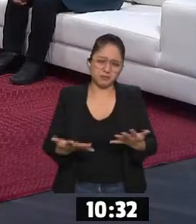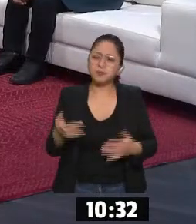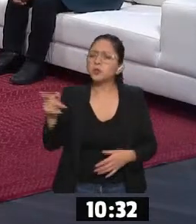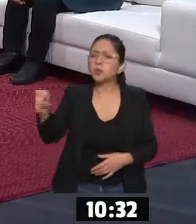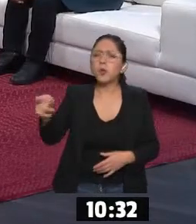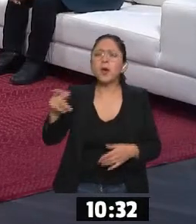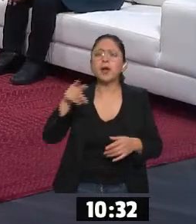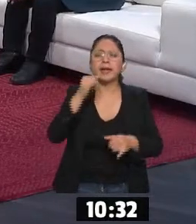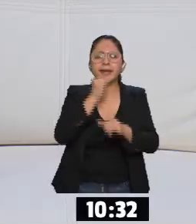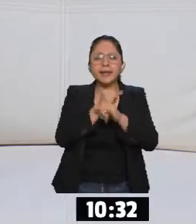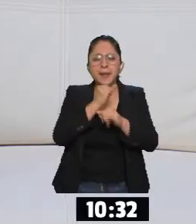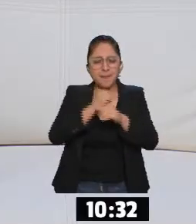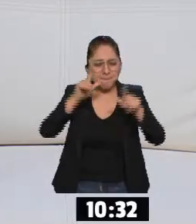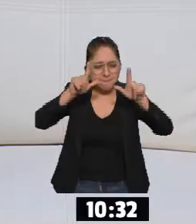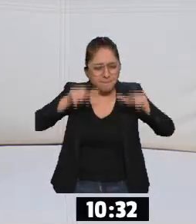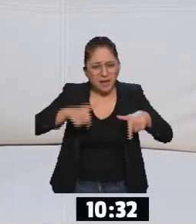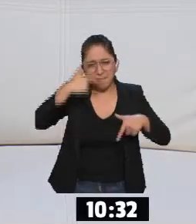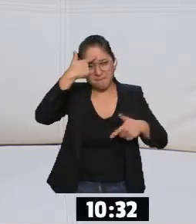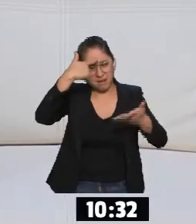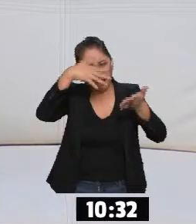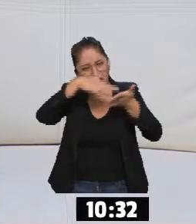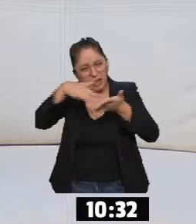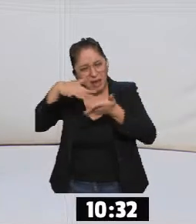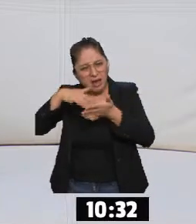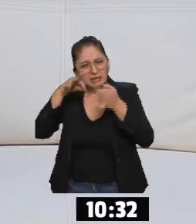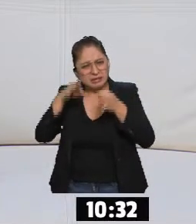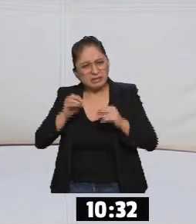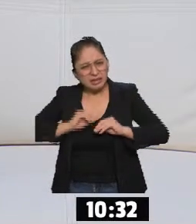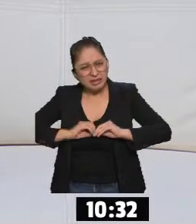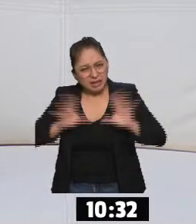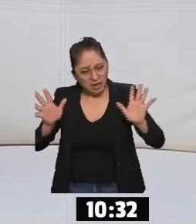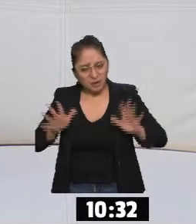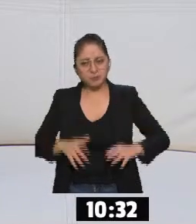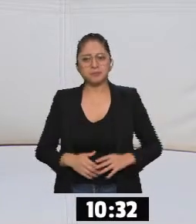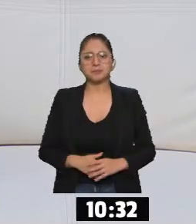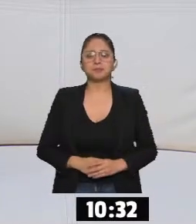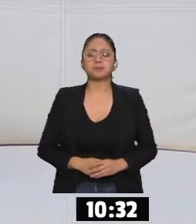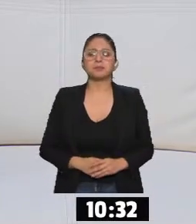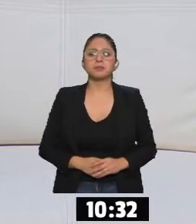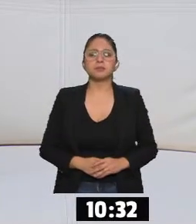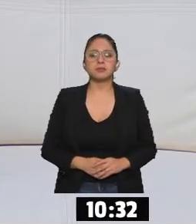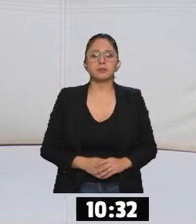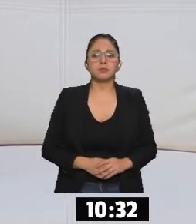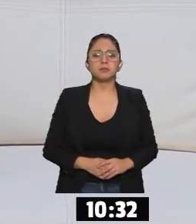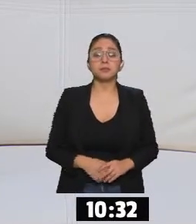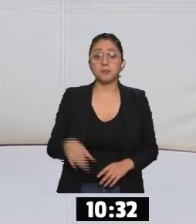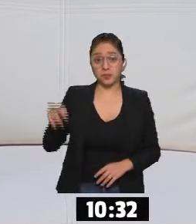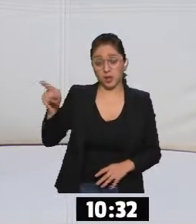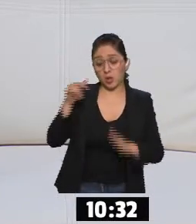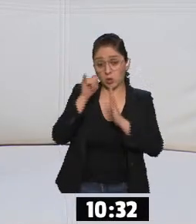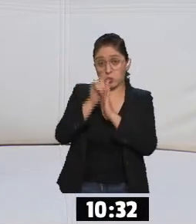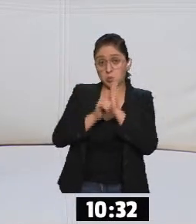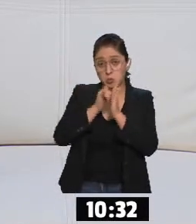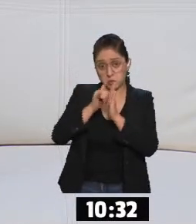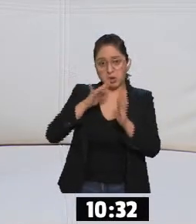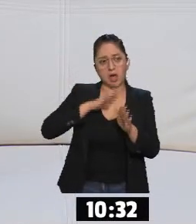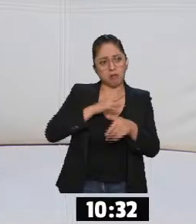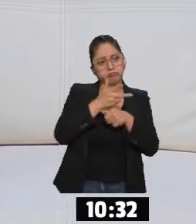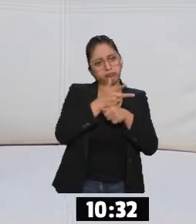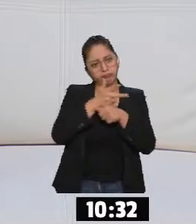respecto? Pues hay diferentes videos, hay videos en YouTube. Hay unos